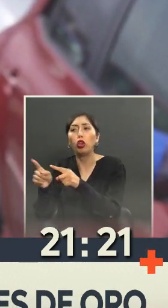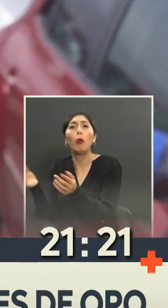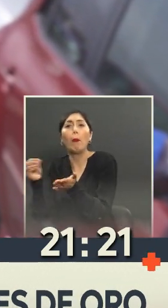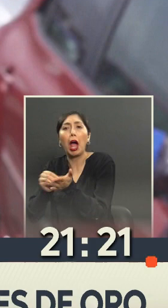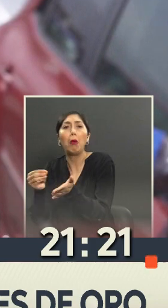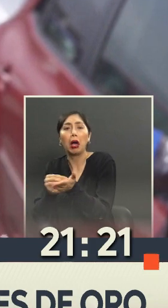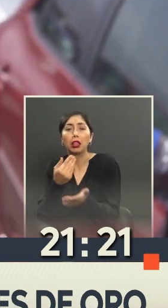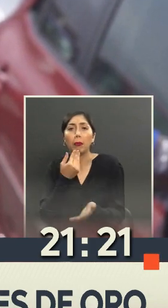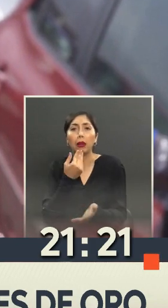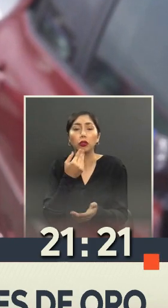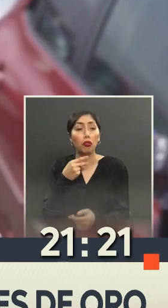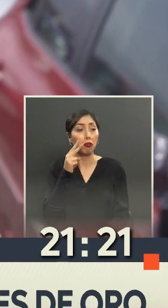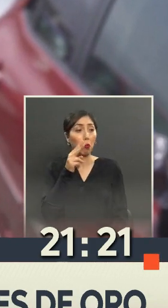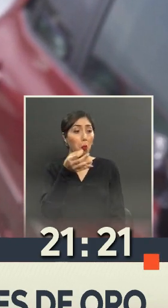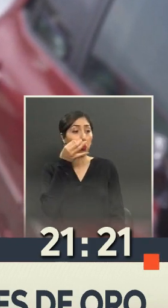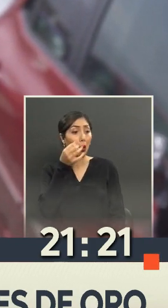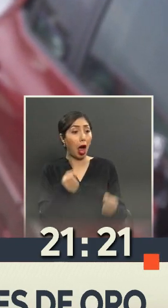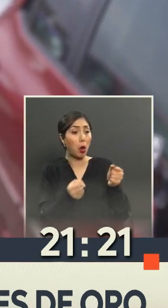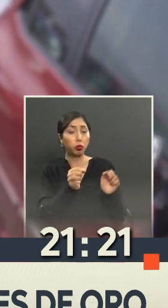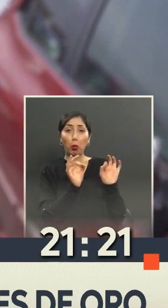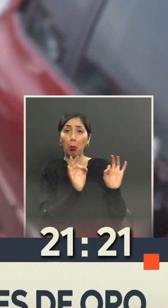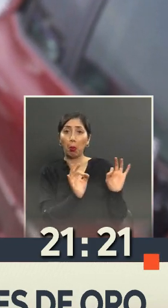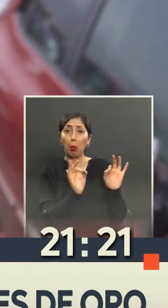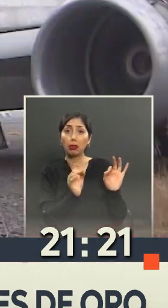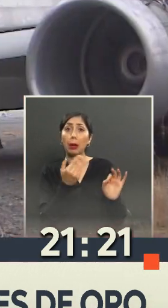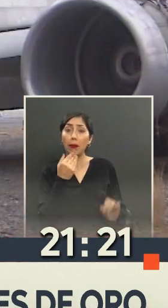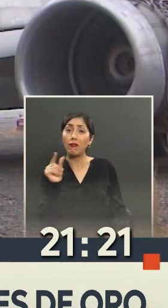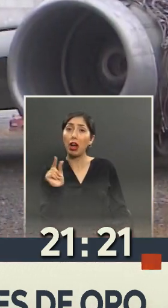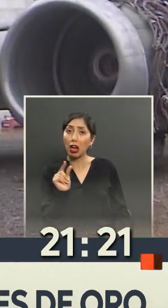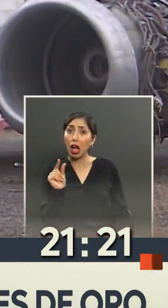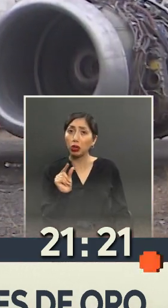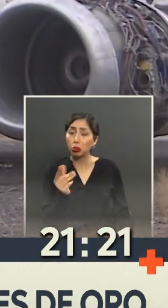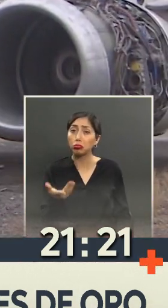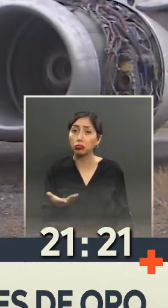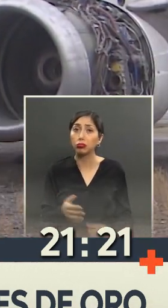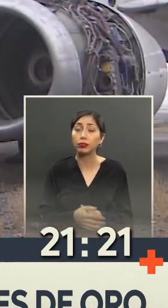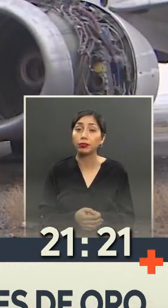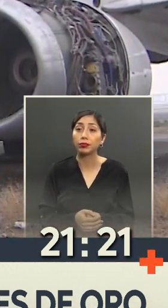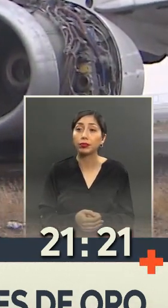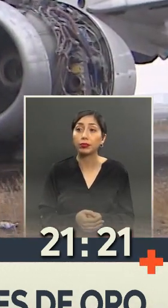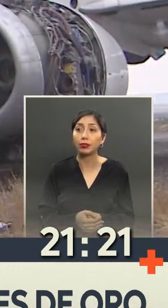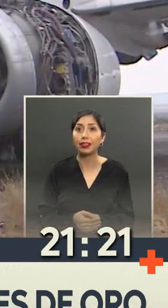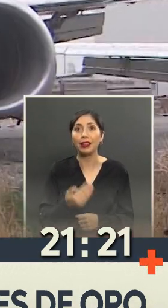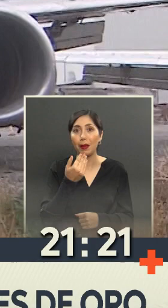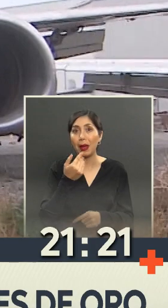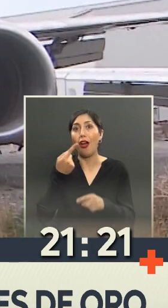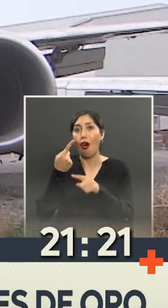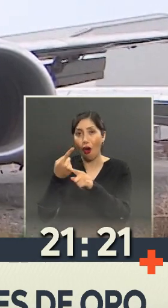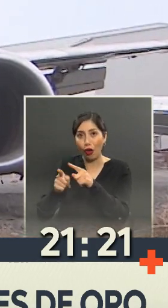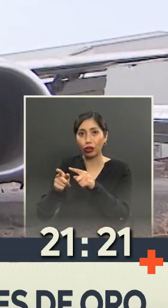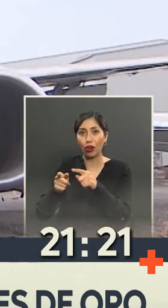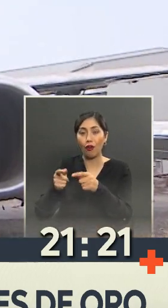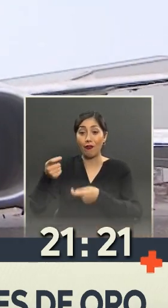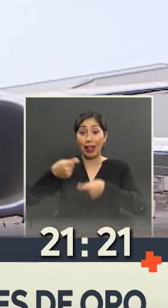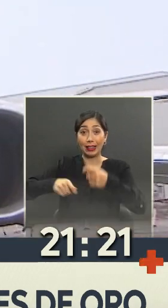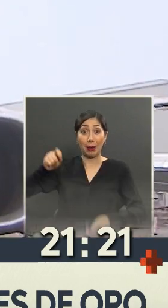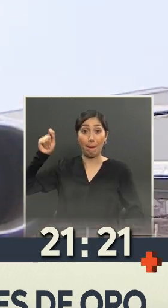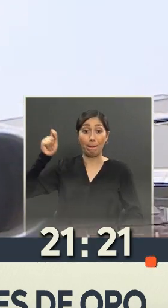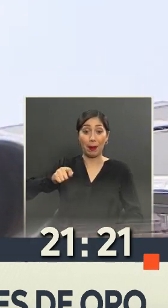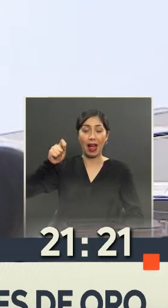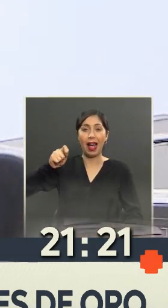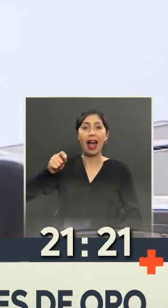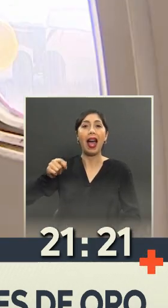ve lo auto que están en buenas condiciones bueno y barato económico palabras mayores ya es la subasta del fuselaje de este avión